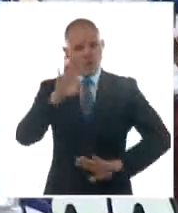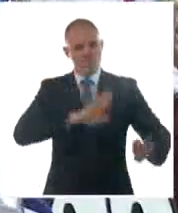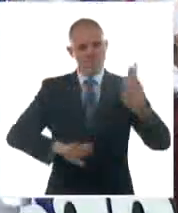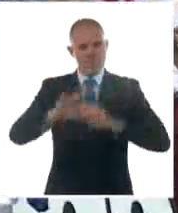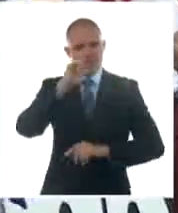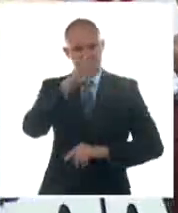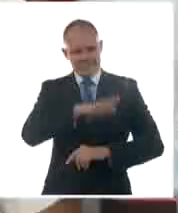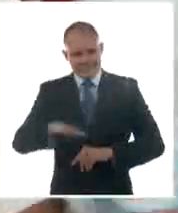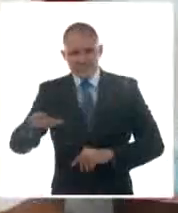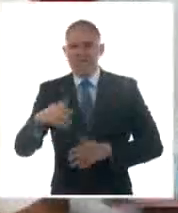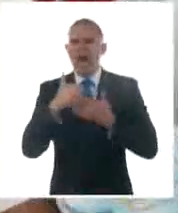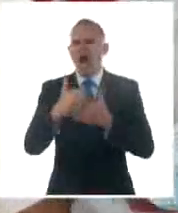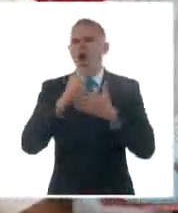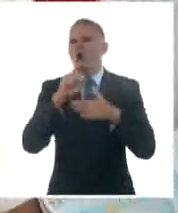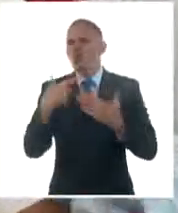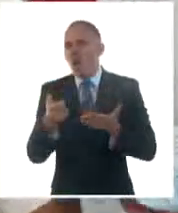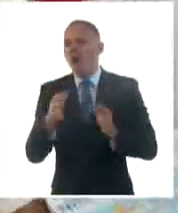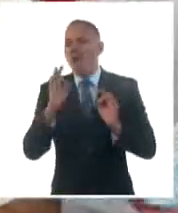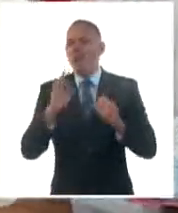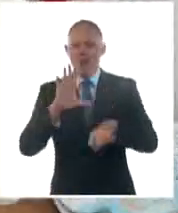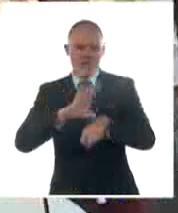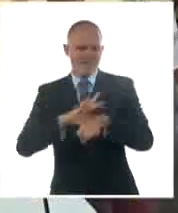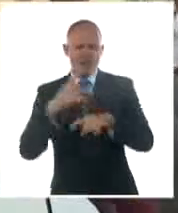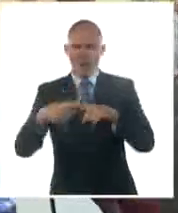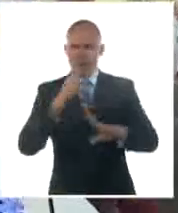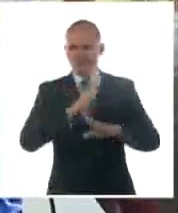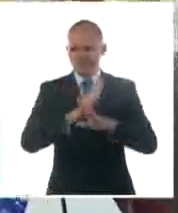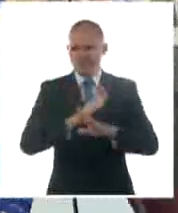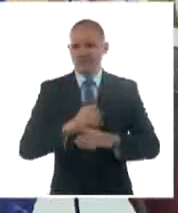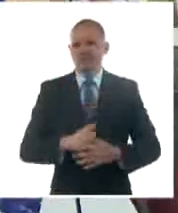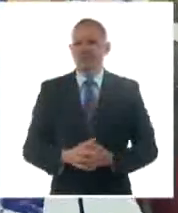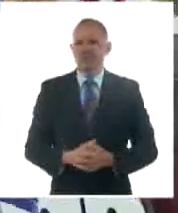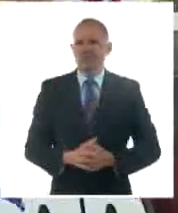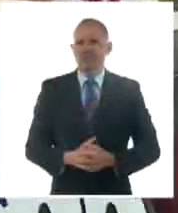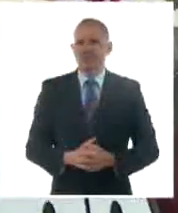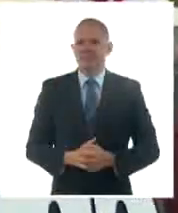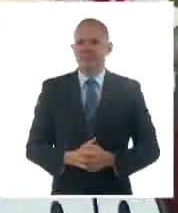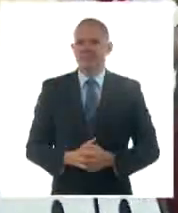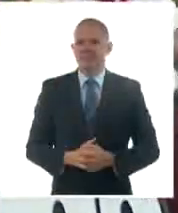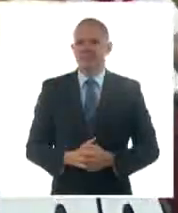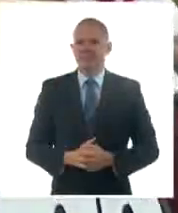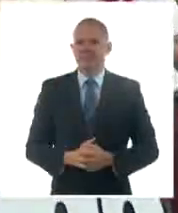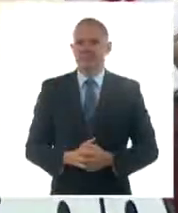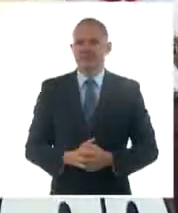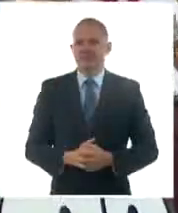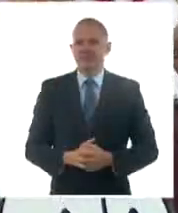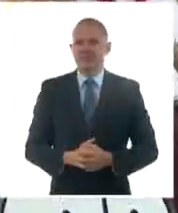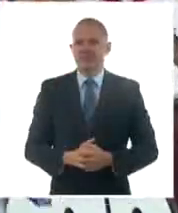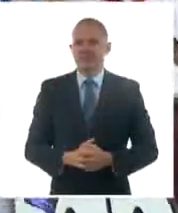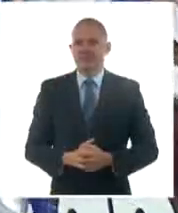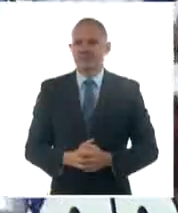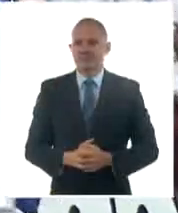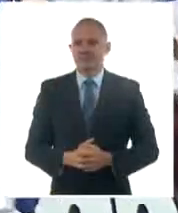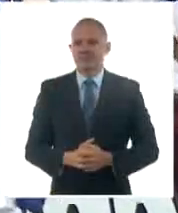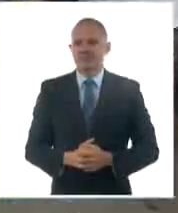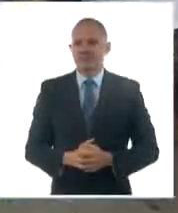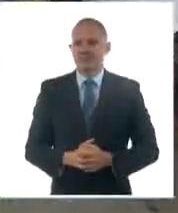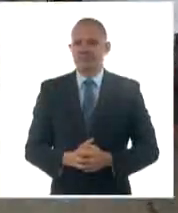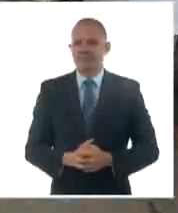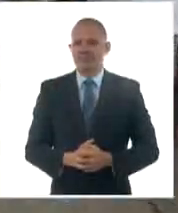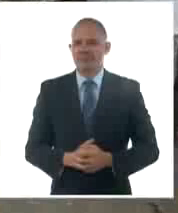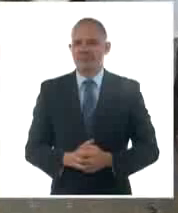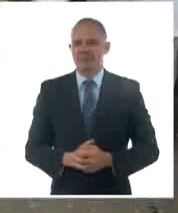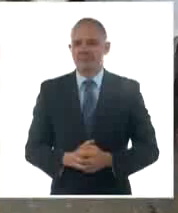poliomielitis y apoyar la meta de erradicación mundial. Por eso vamos a bailar, a